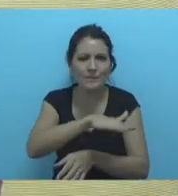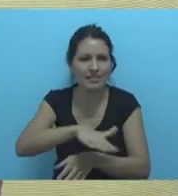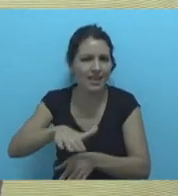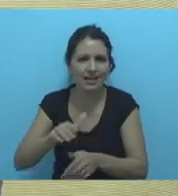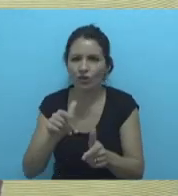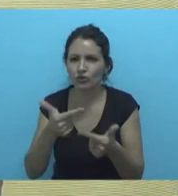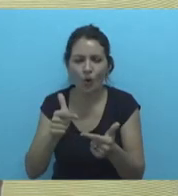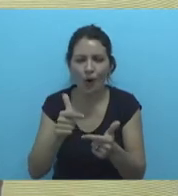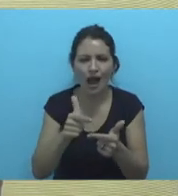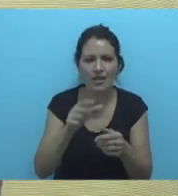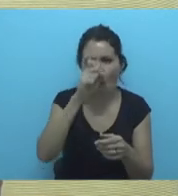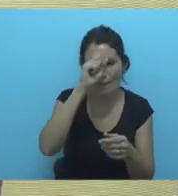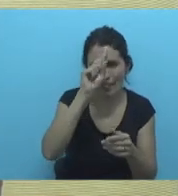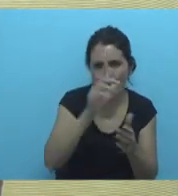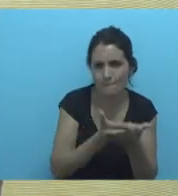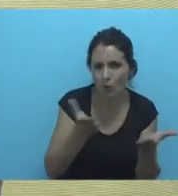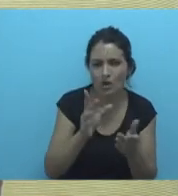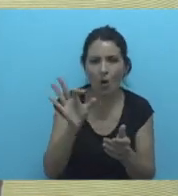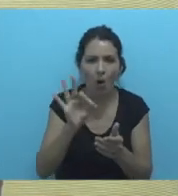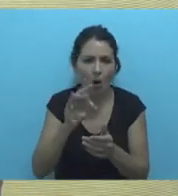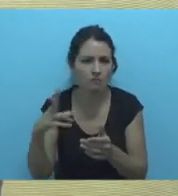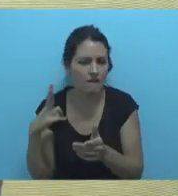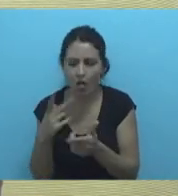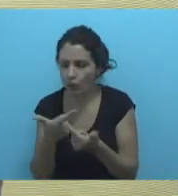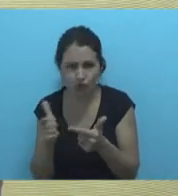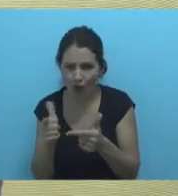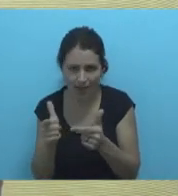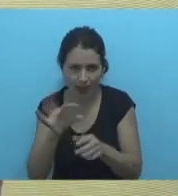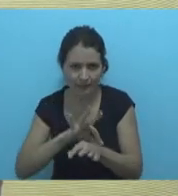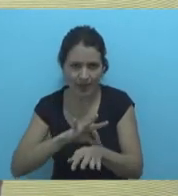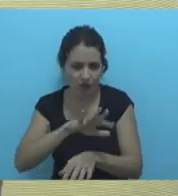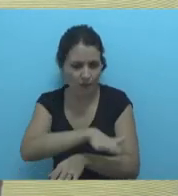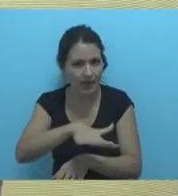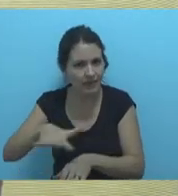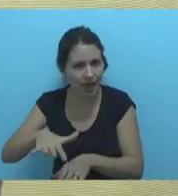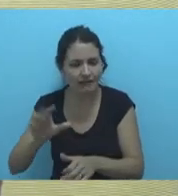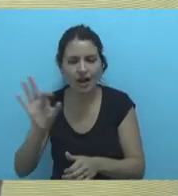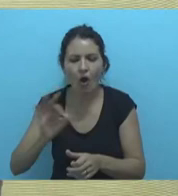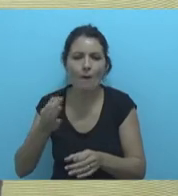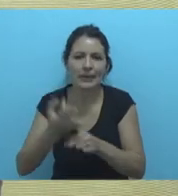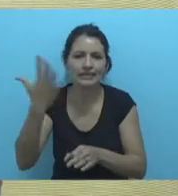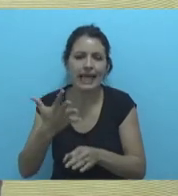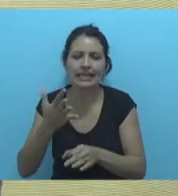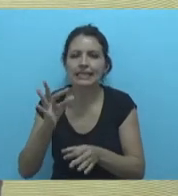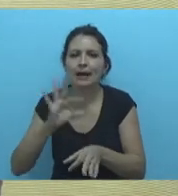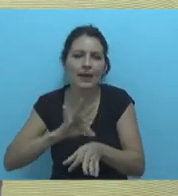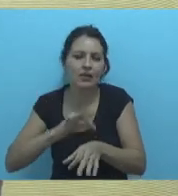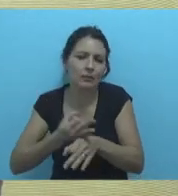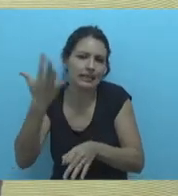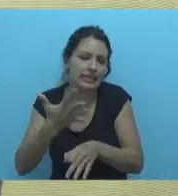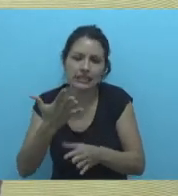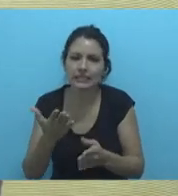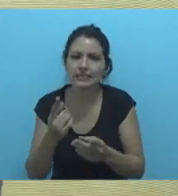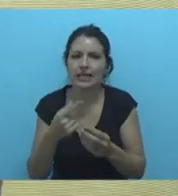sino en el ámbito privado, donde las posibilidades de obtener especialidades médicas, médicos especialistas que